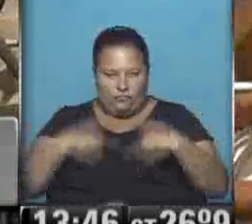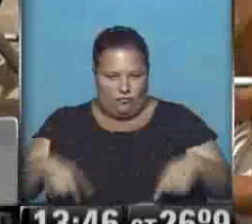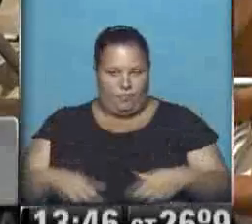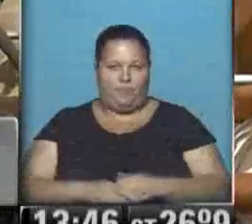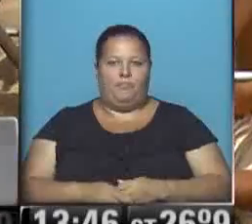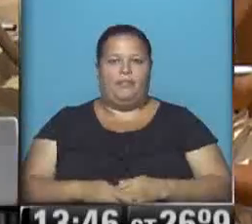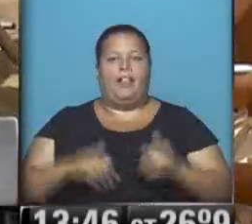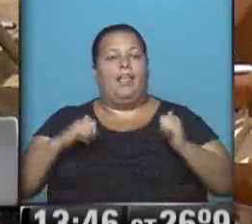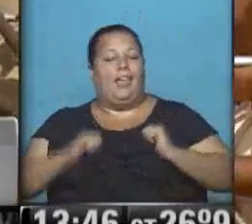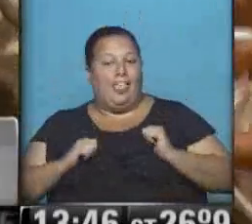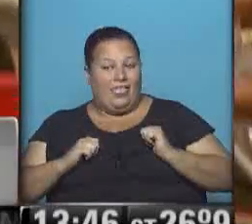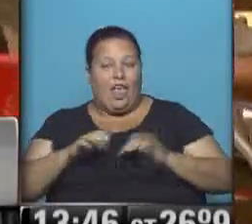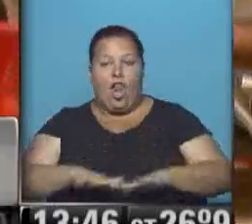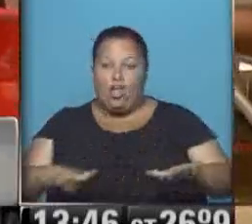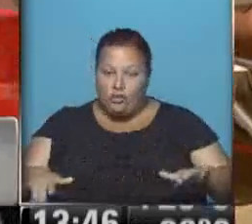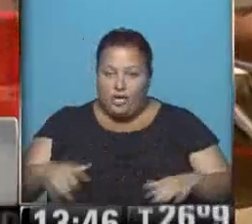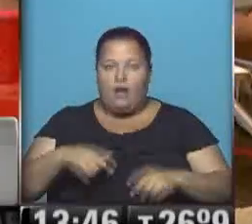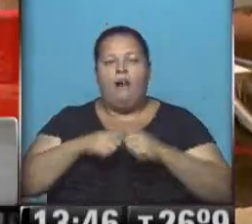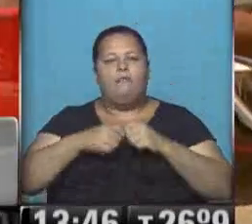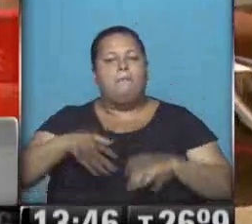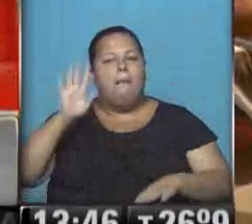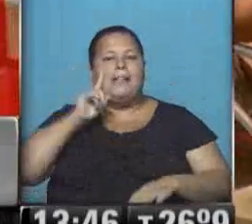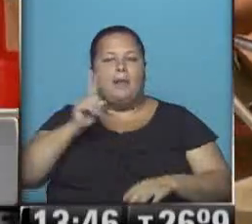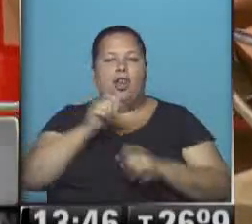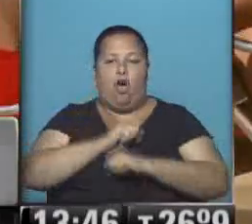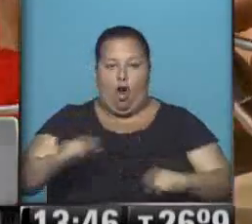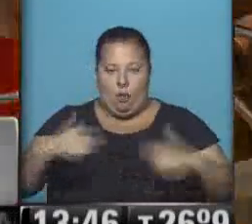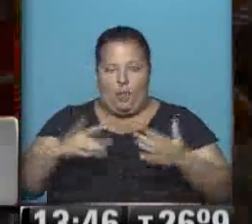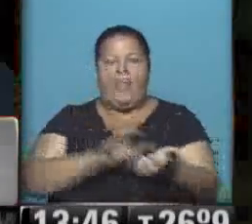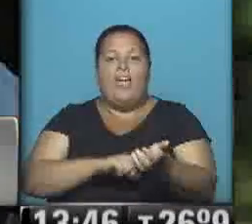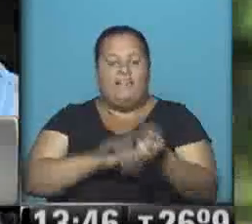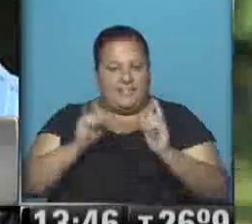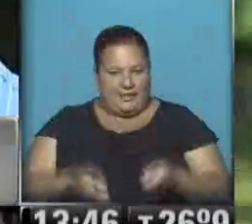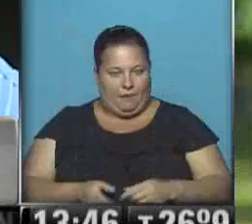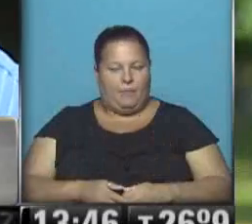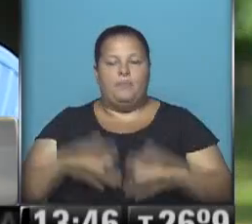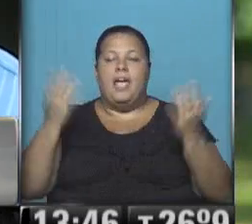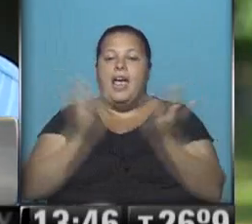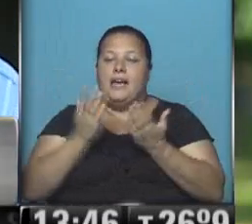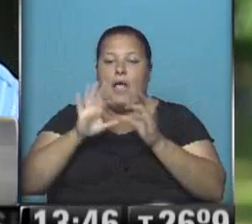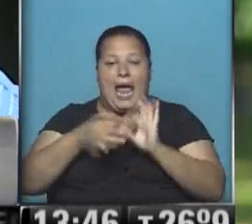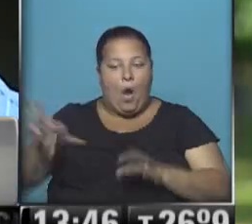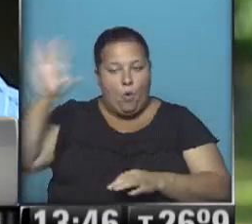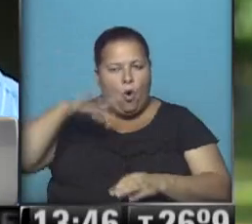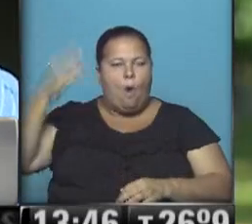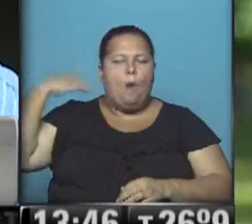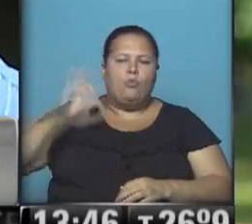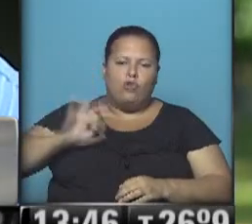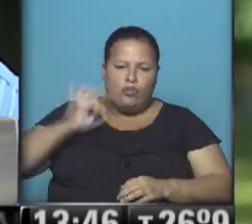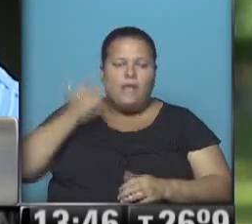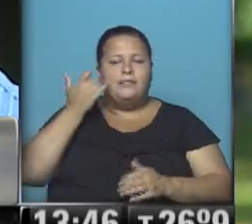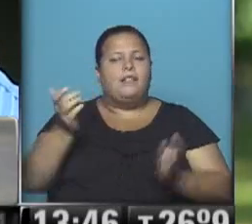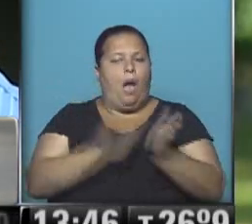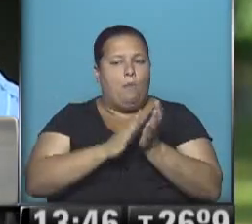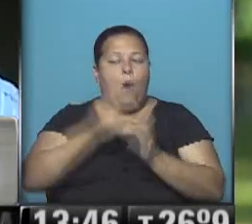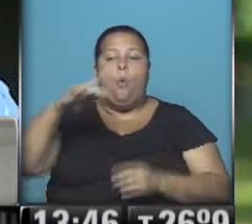El sedentarismo en los niños aumenta el riesgo de obesidad y diabetes. Hay un estudio hecho en Europa hace unos cuantos años que ha demostrado